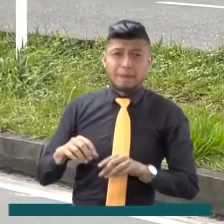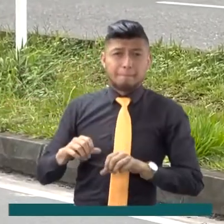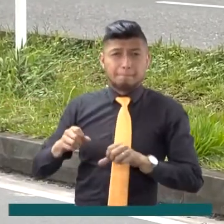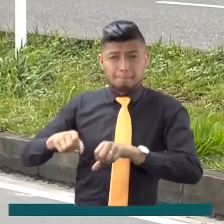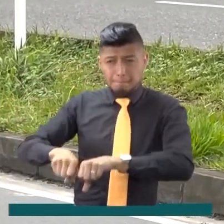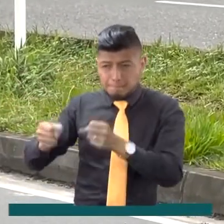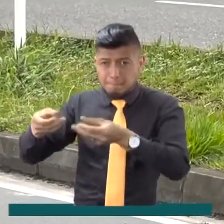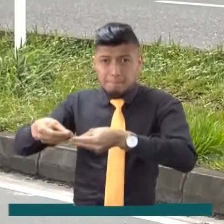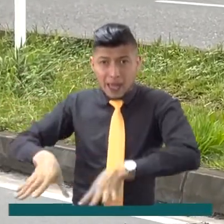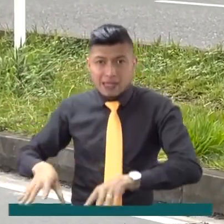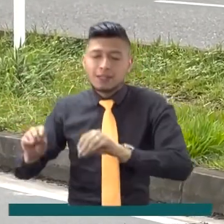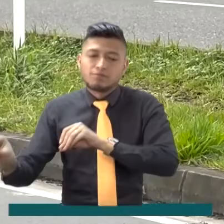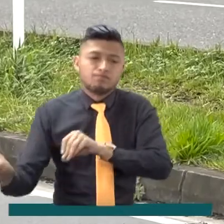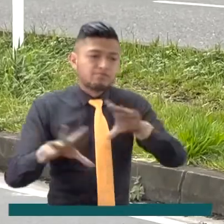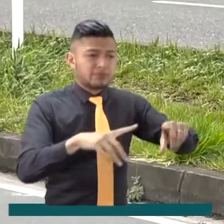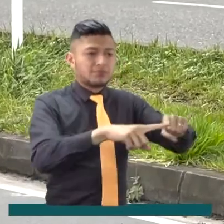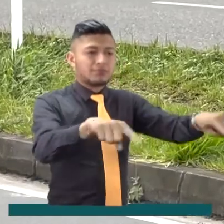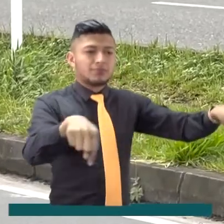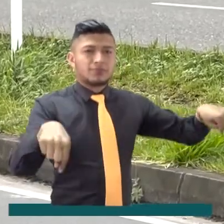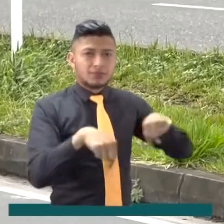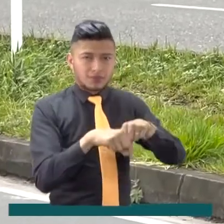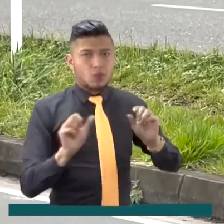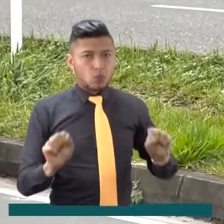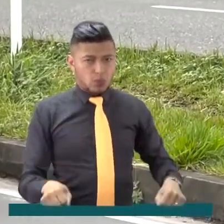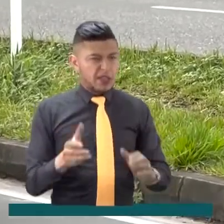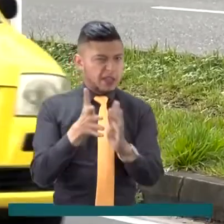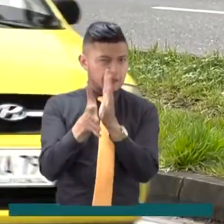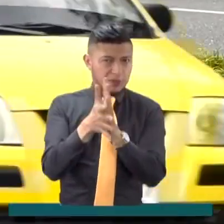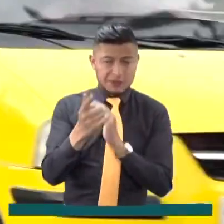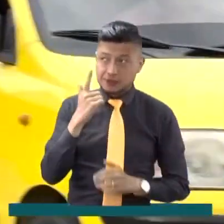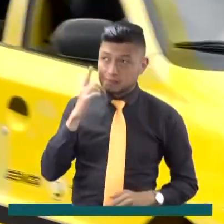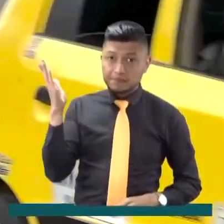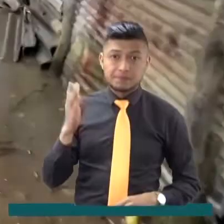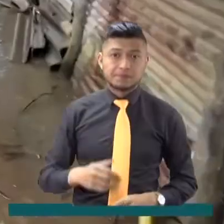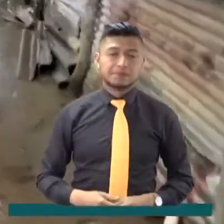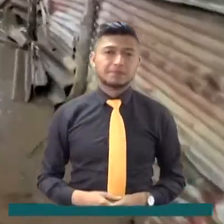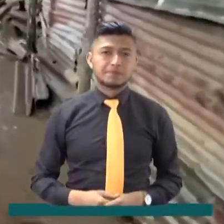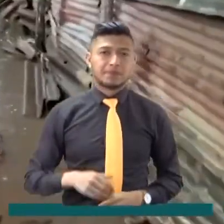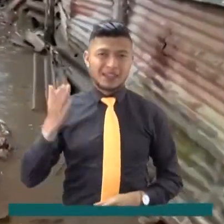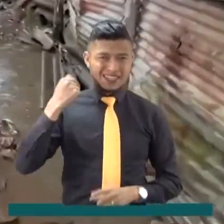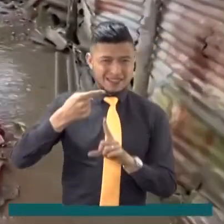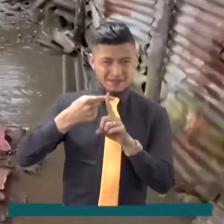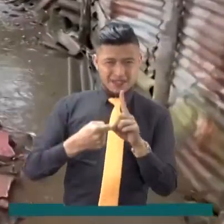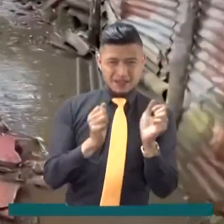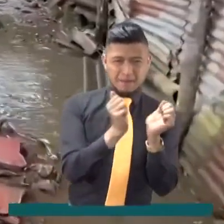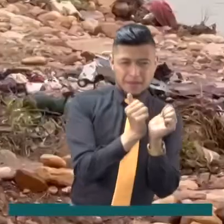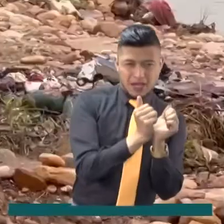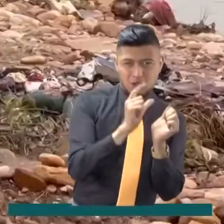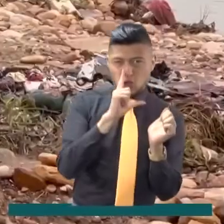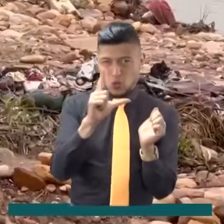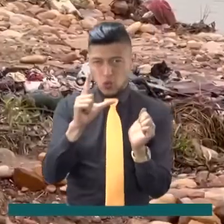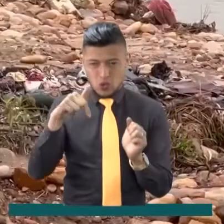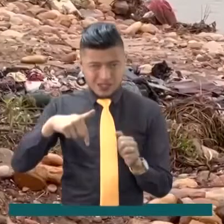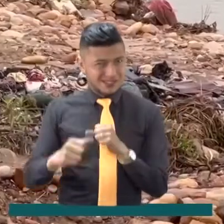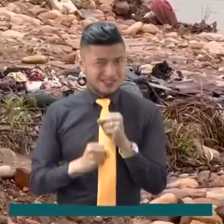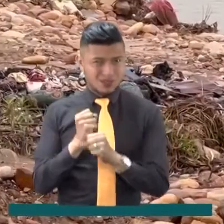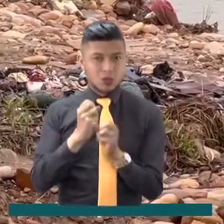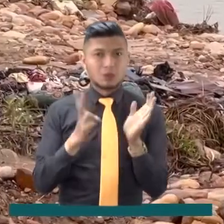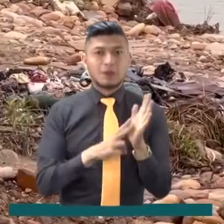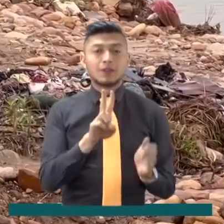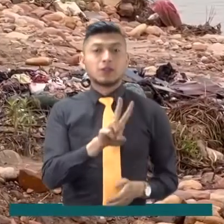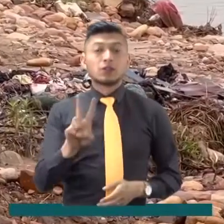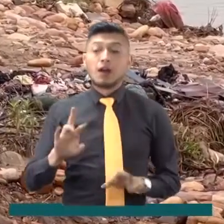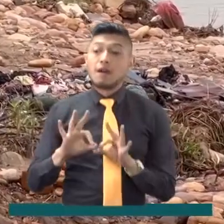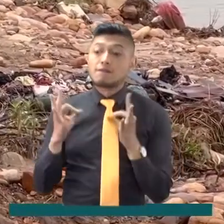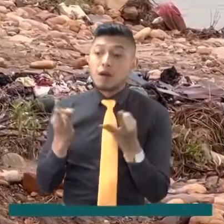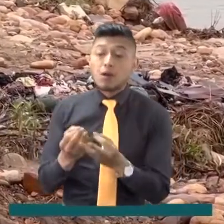puedan ser reubicadas en otros lotes del municipio. Los detalles en el siguiente informe. Entre los meses de mayo y julio del 2022, más de